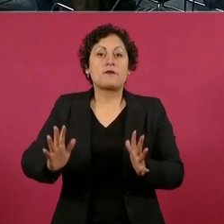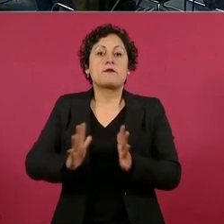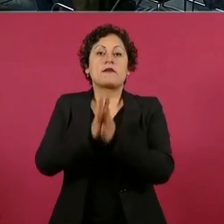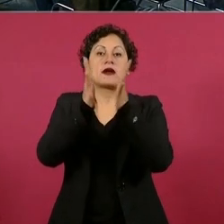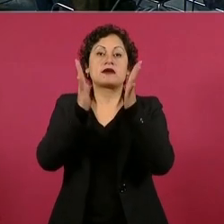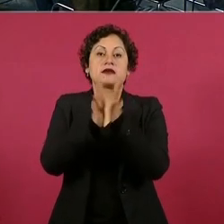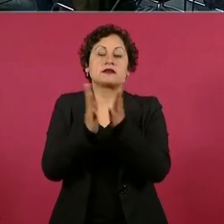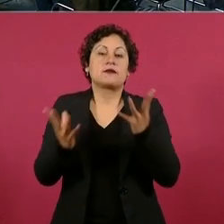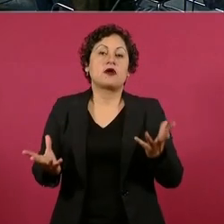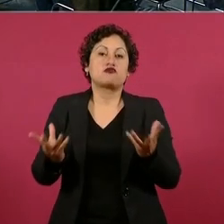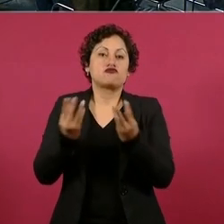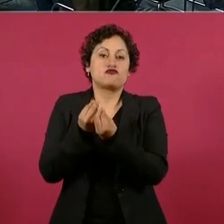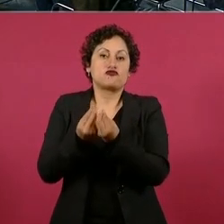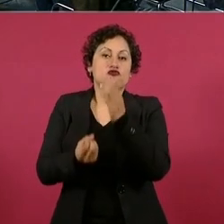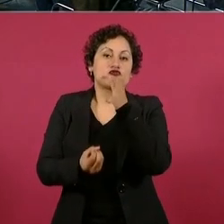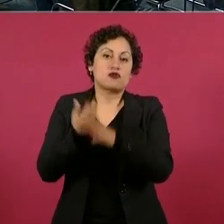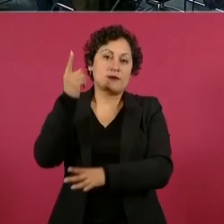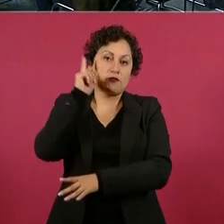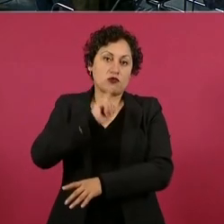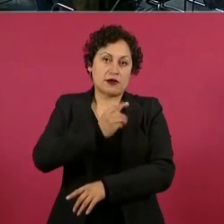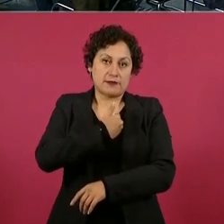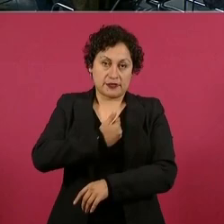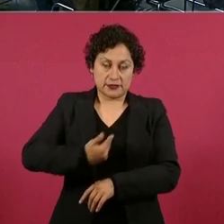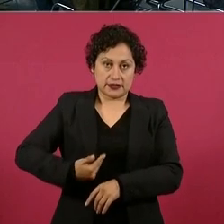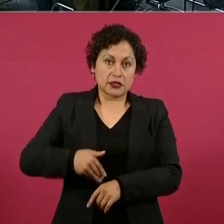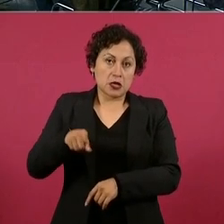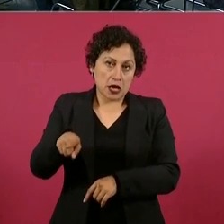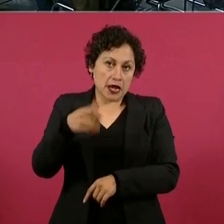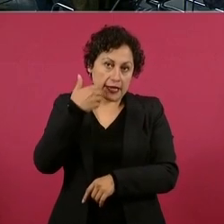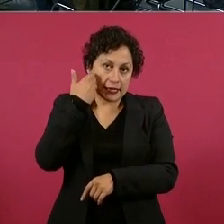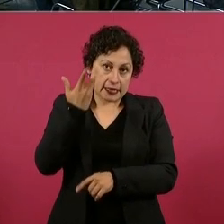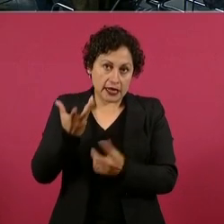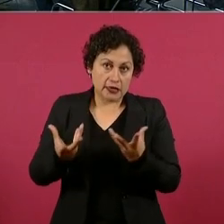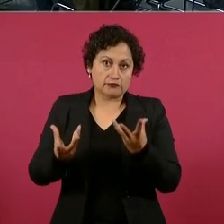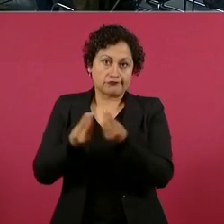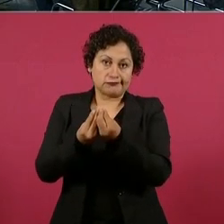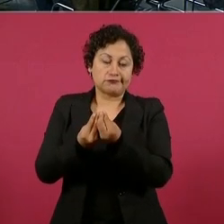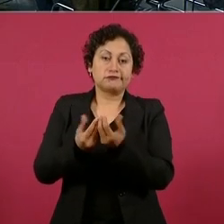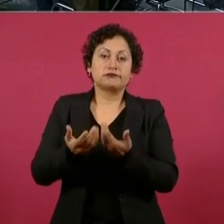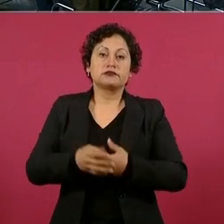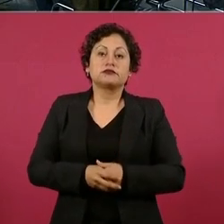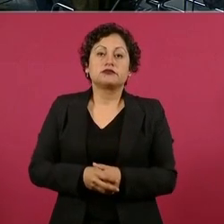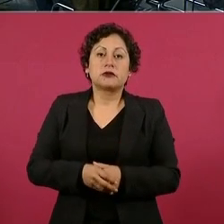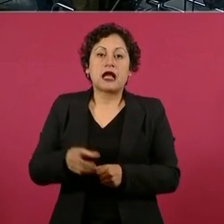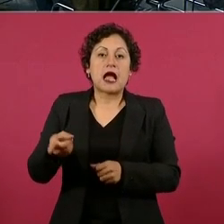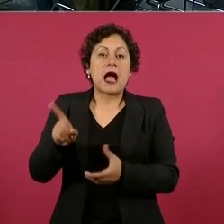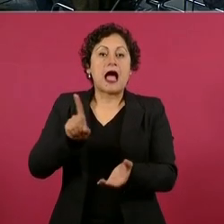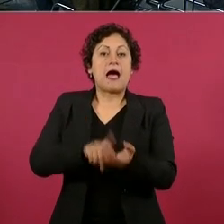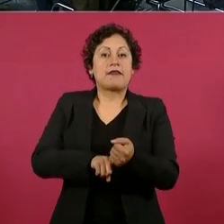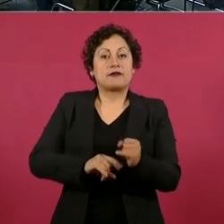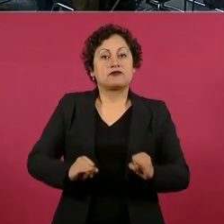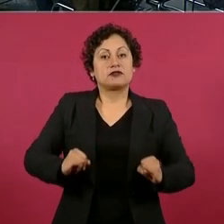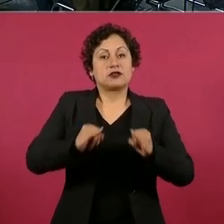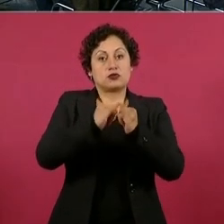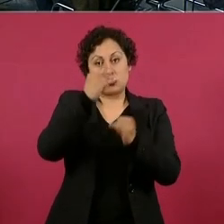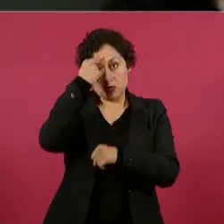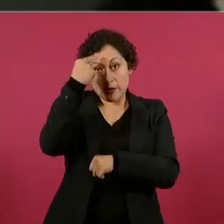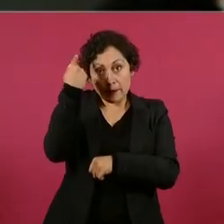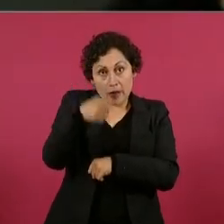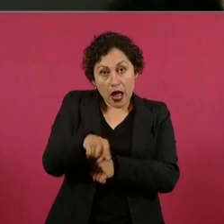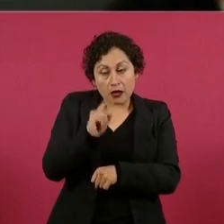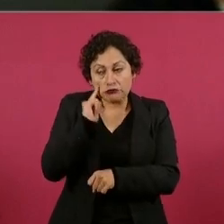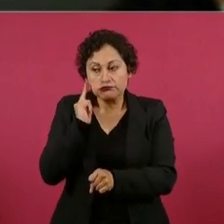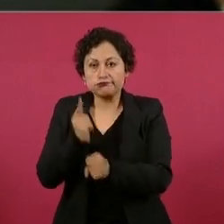presidenta Claudia Sheinbaum, quiere sumarse ahí precisamente en este instituto para acabar con este cáncer y